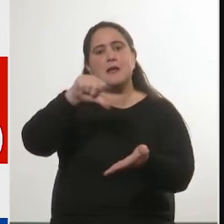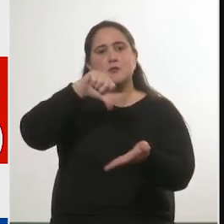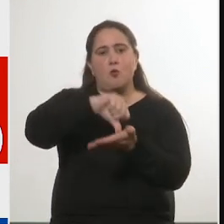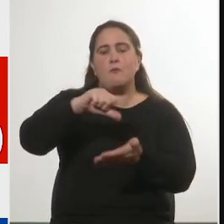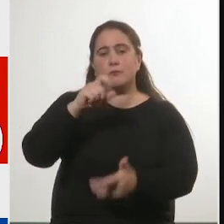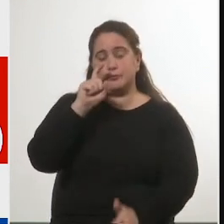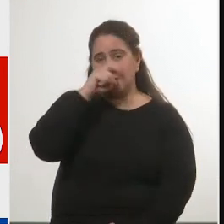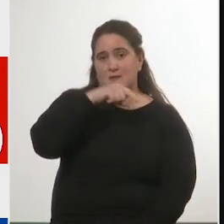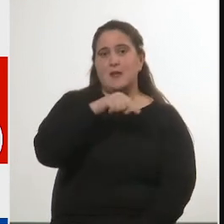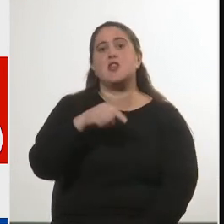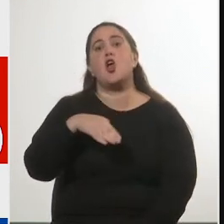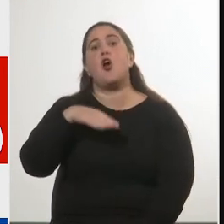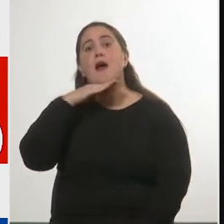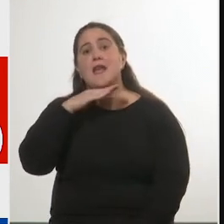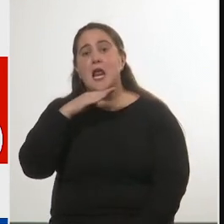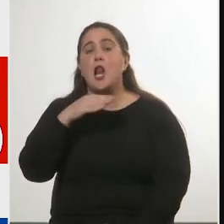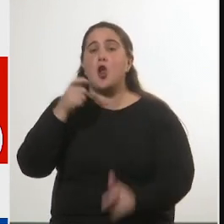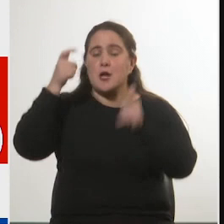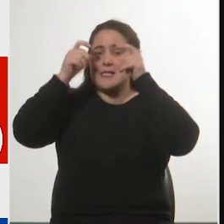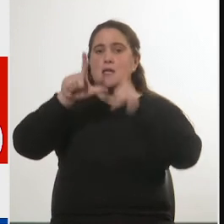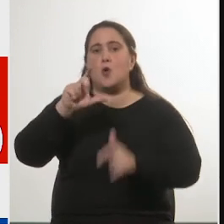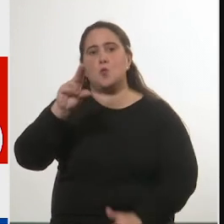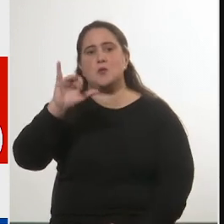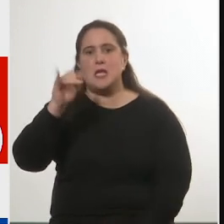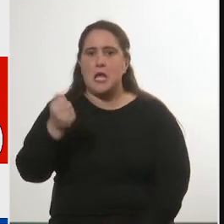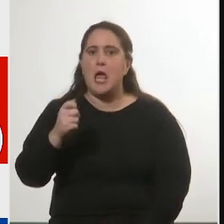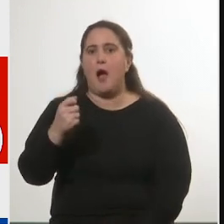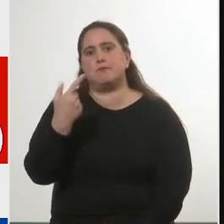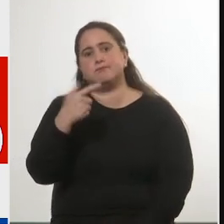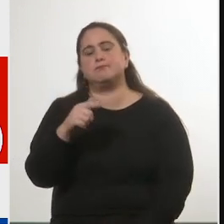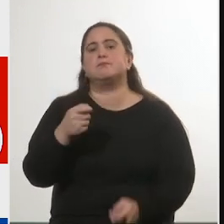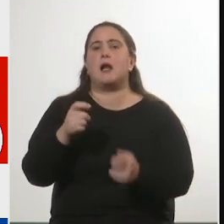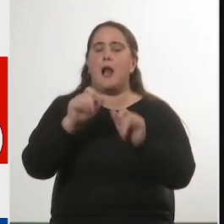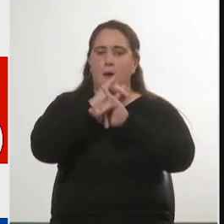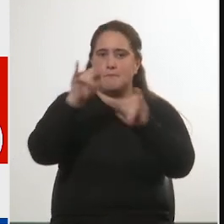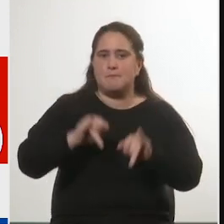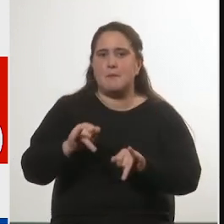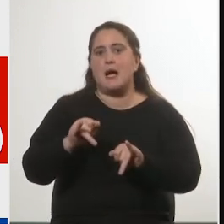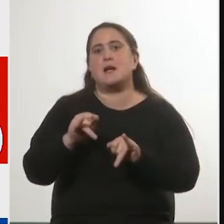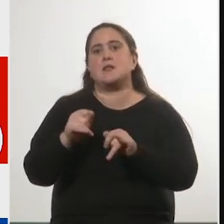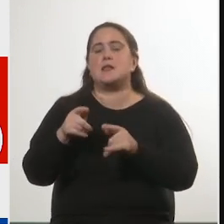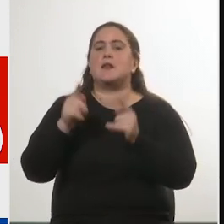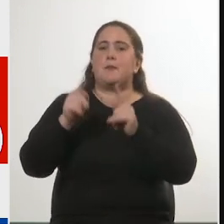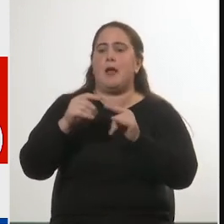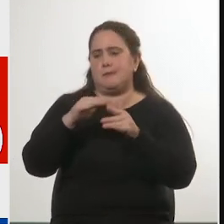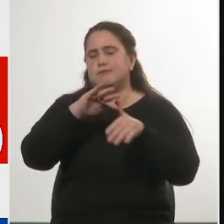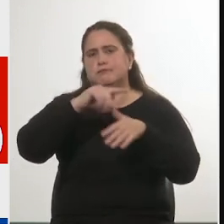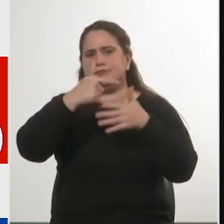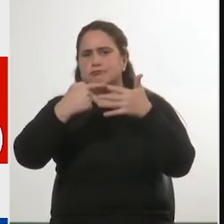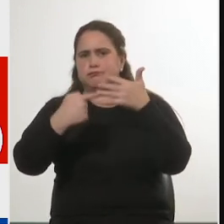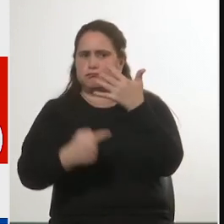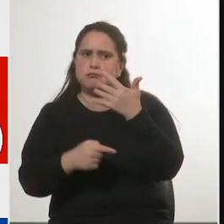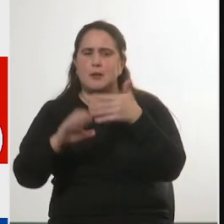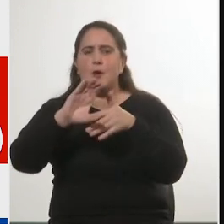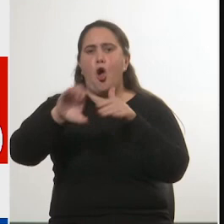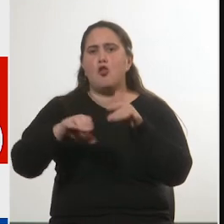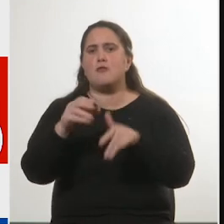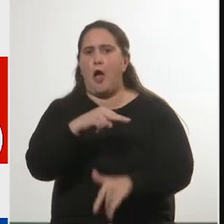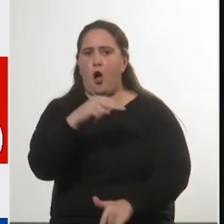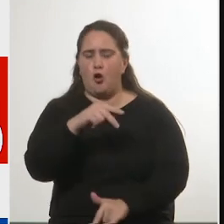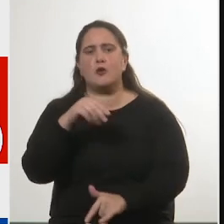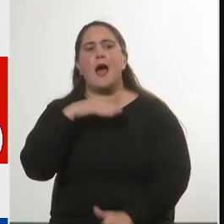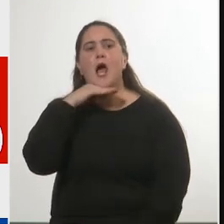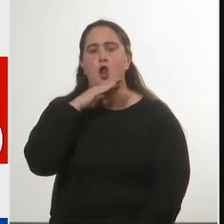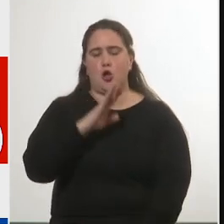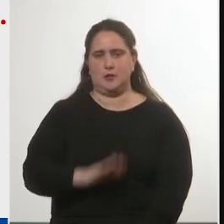Montevideo, Canelones, Santa Lucía, Pando, Ciudad de la Costa, La Paz, Las Piedras, Progreso, villas aledañas y parcialmente Costa de Oro del departamento